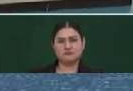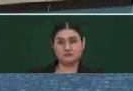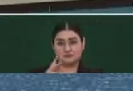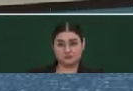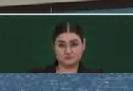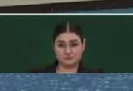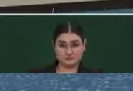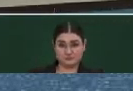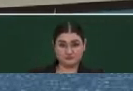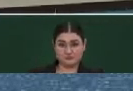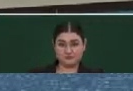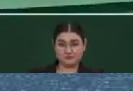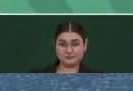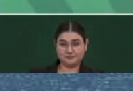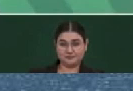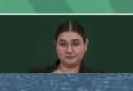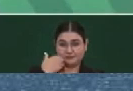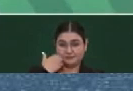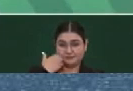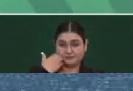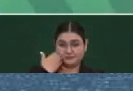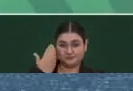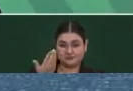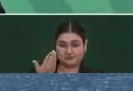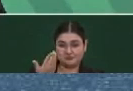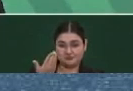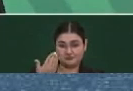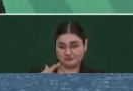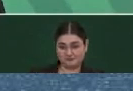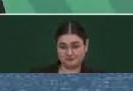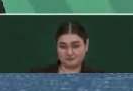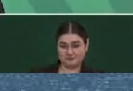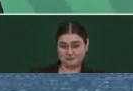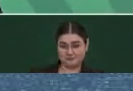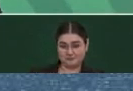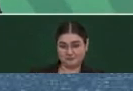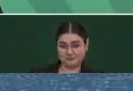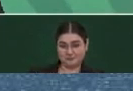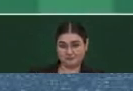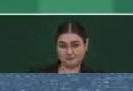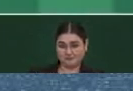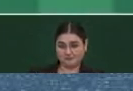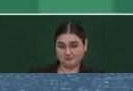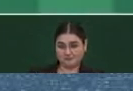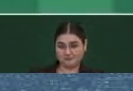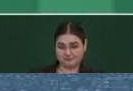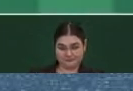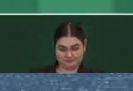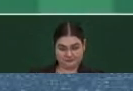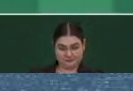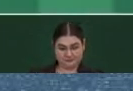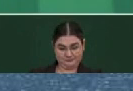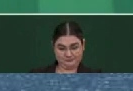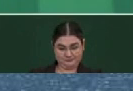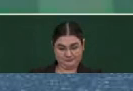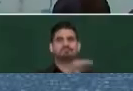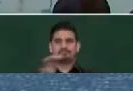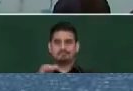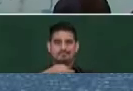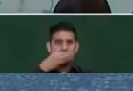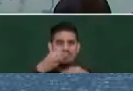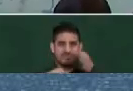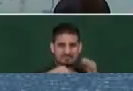libertades, a los derechos humanos y es antidemocrático. Es por ello que dijo no está dispuesto o no quiere, por lo menos